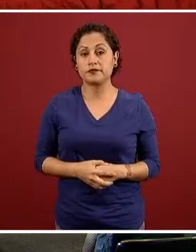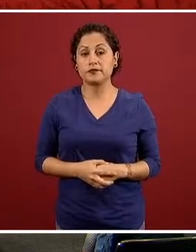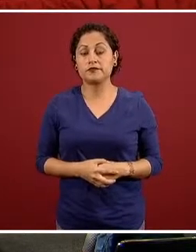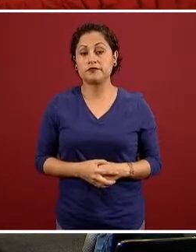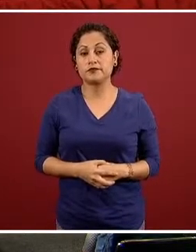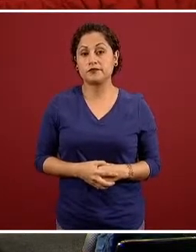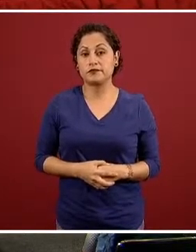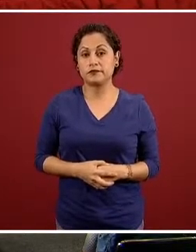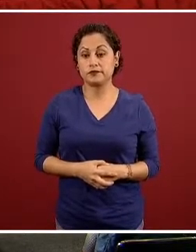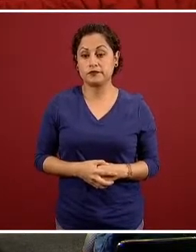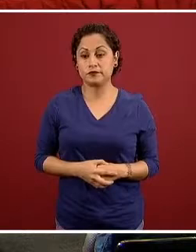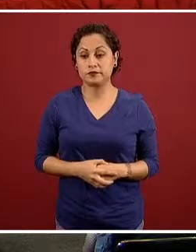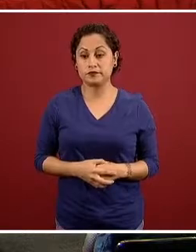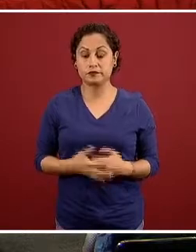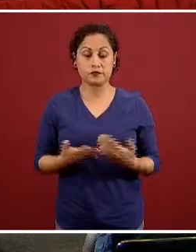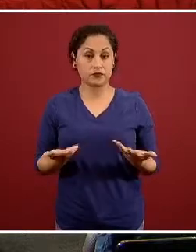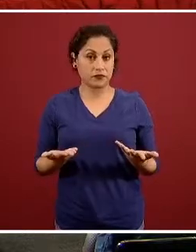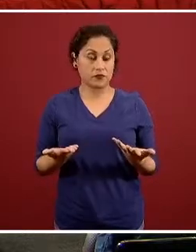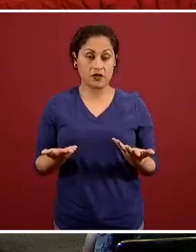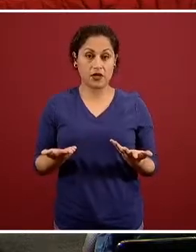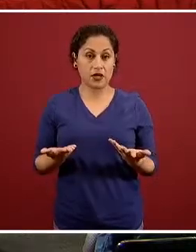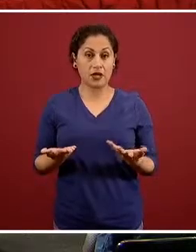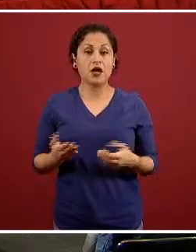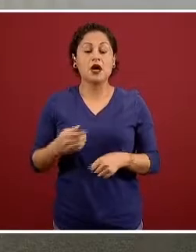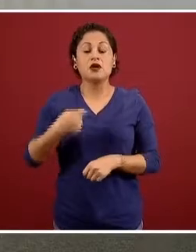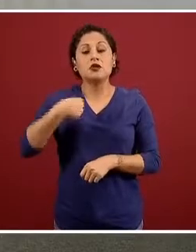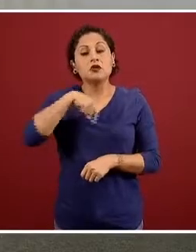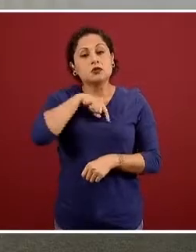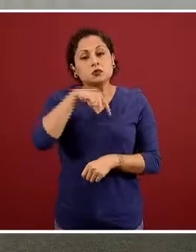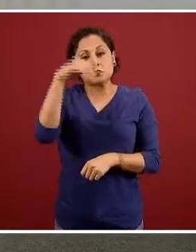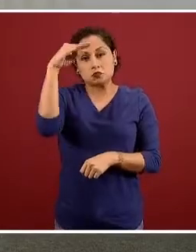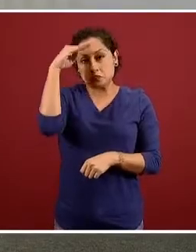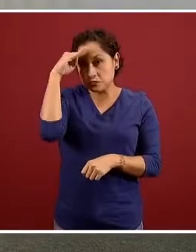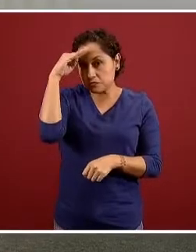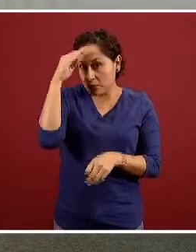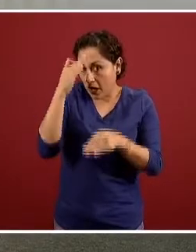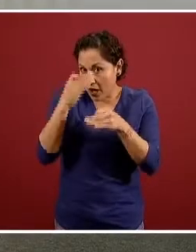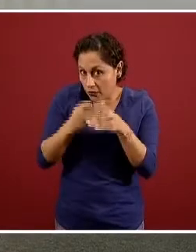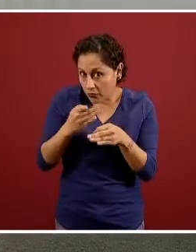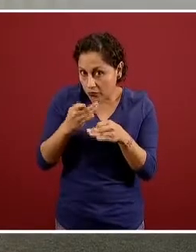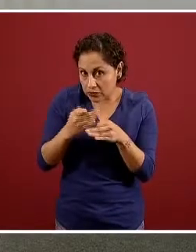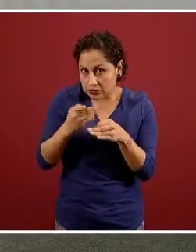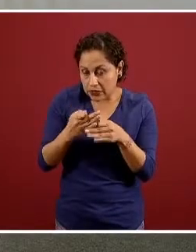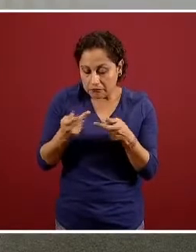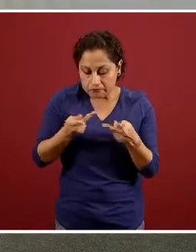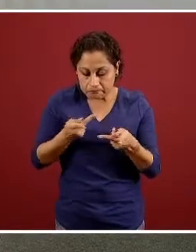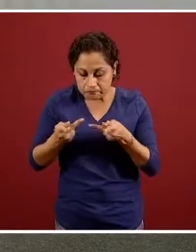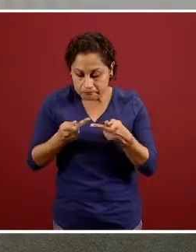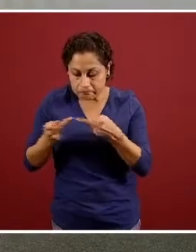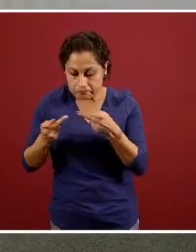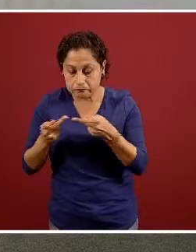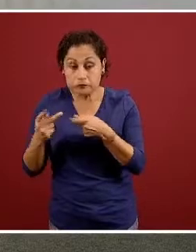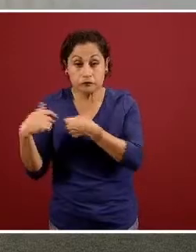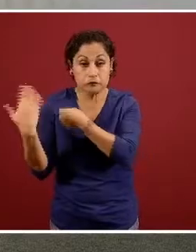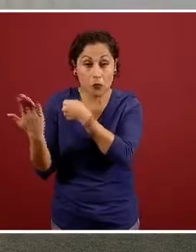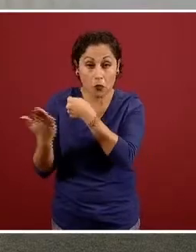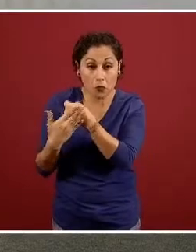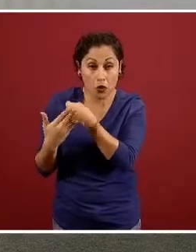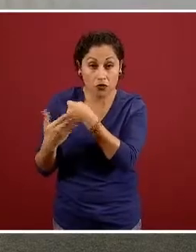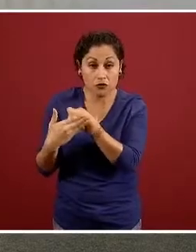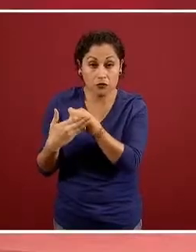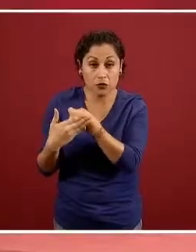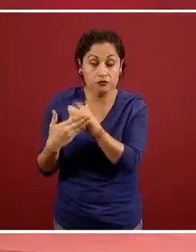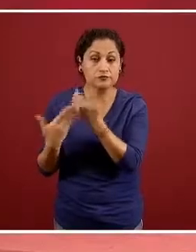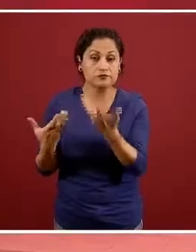Bien, ¿cuál sería el plan en el caso de que tengamos una saturación